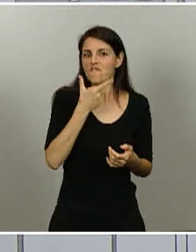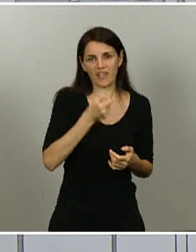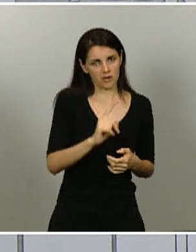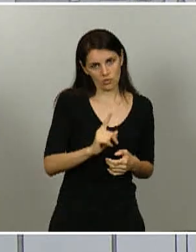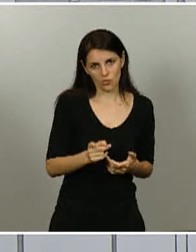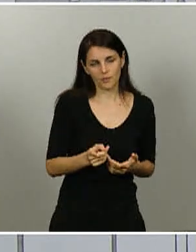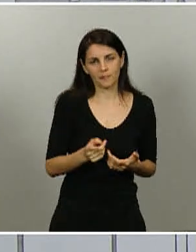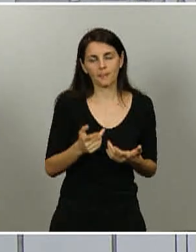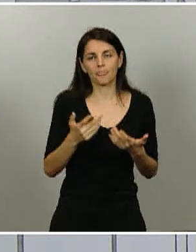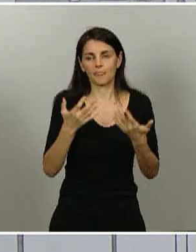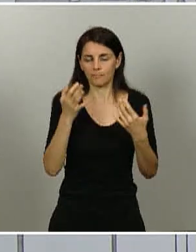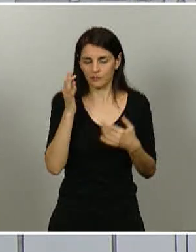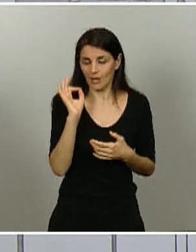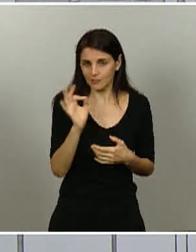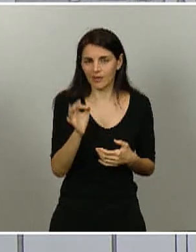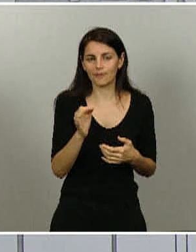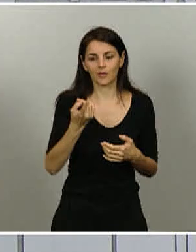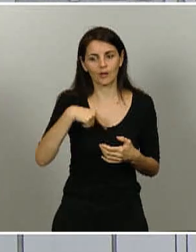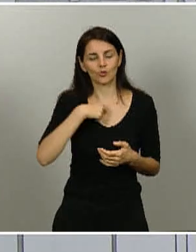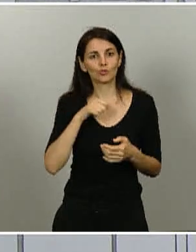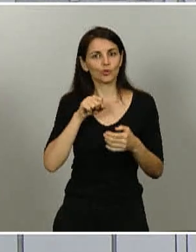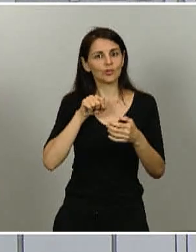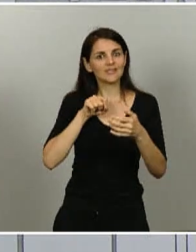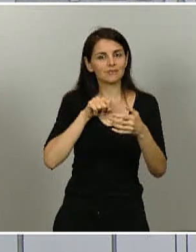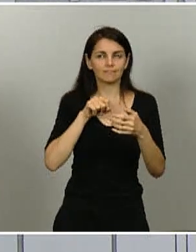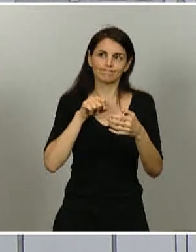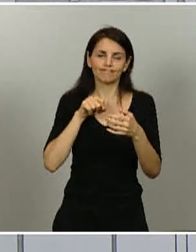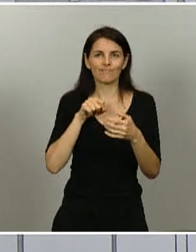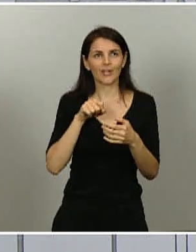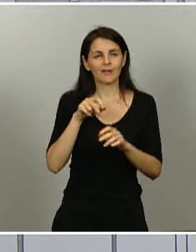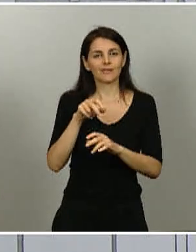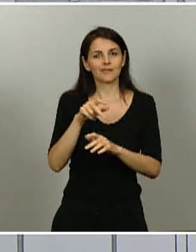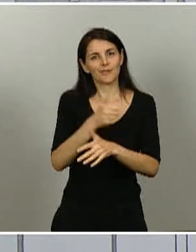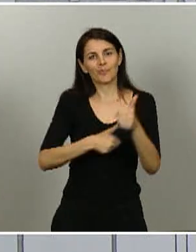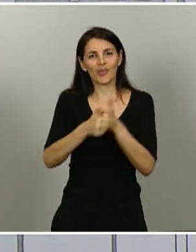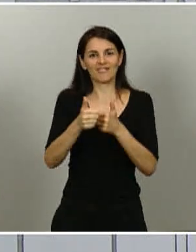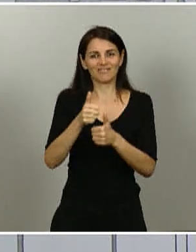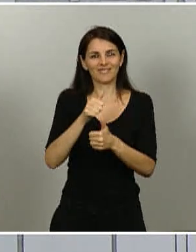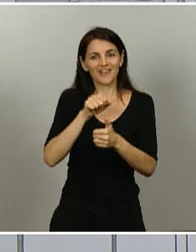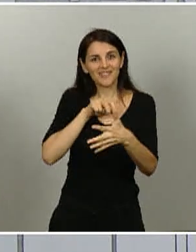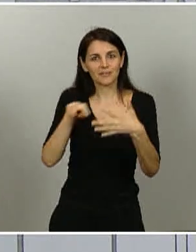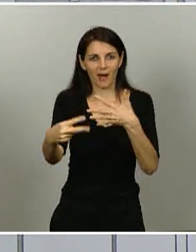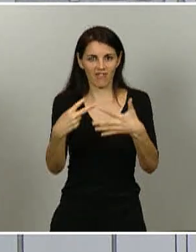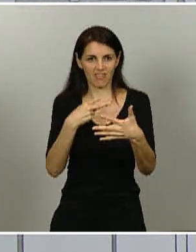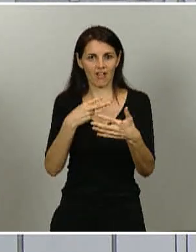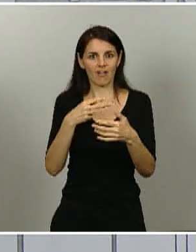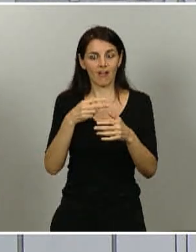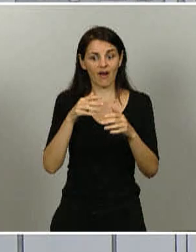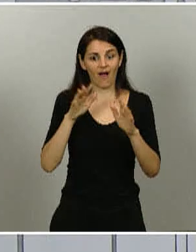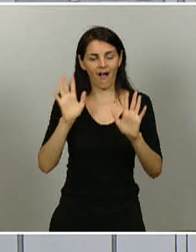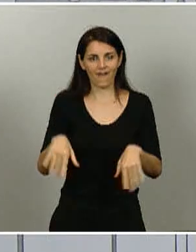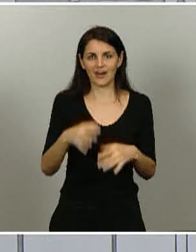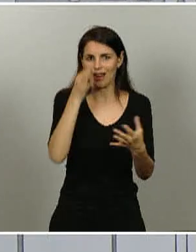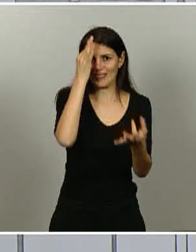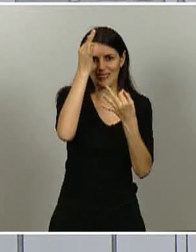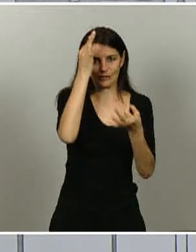hemos preferido el no cerrar o no hacer desaparecer datos de los informes porque podrían,